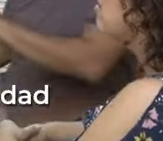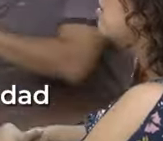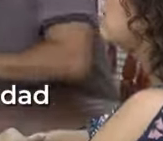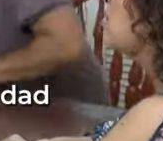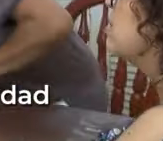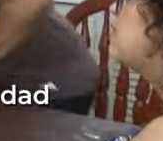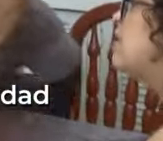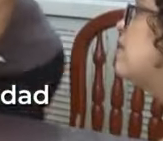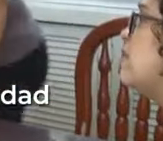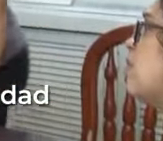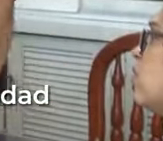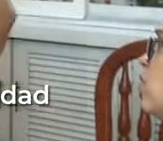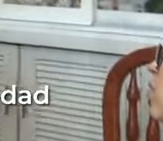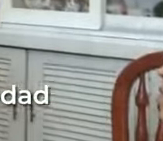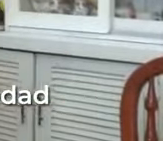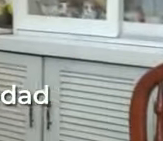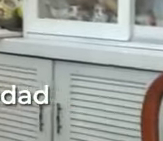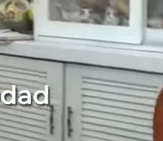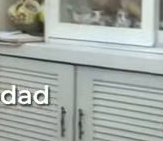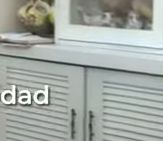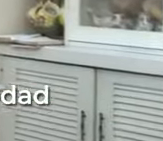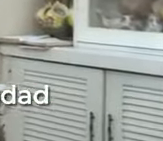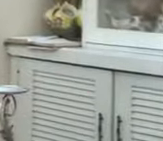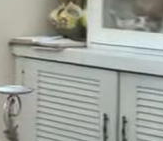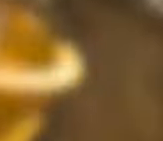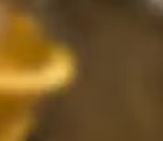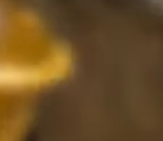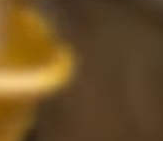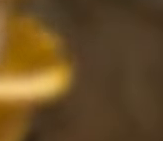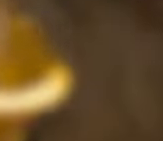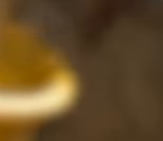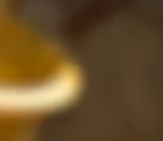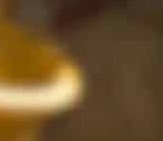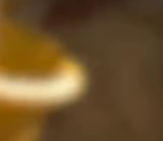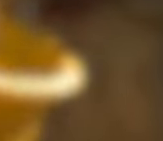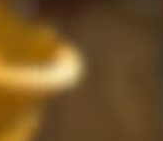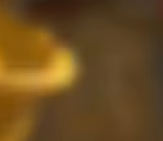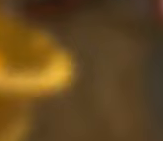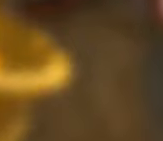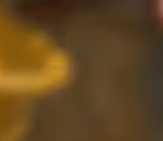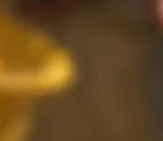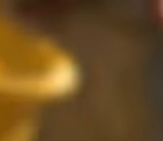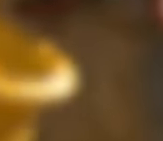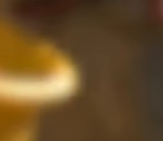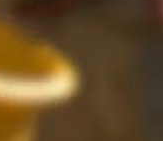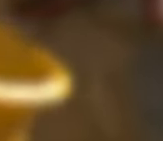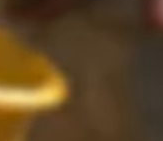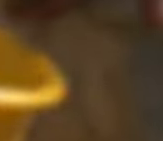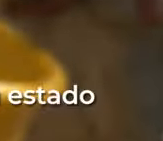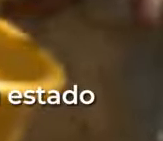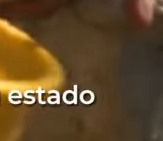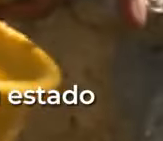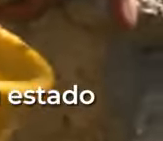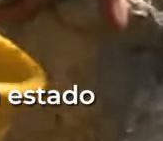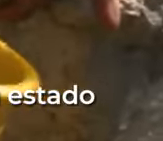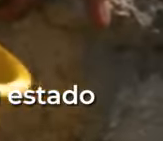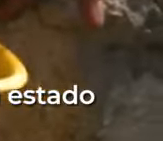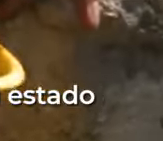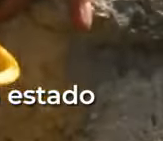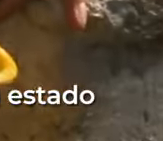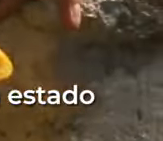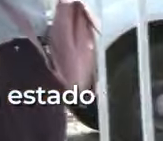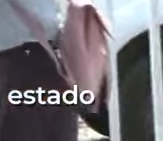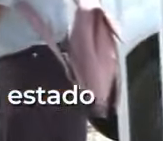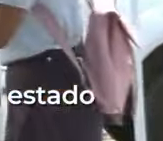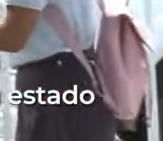síntomas relacionados con la enfermedad COVID-19. 2. Acceso a agua y jabón. Con el apoyo del